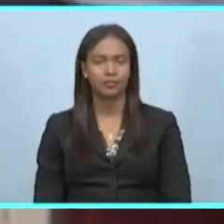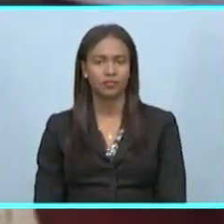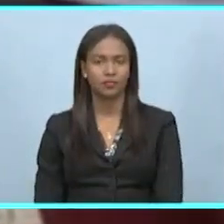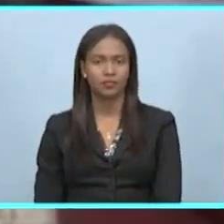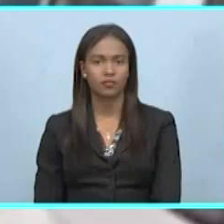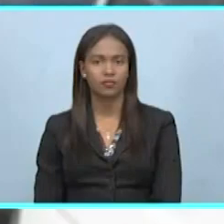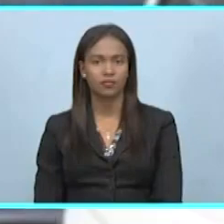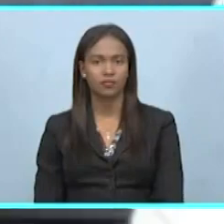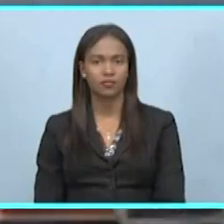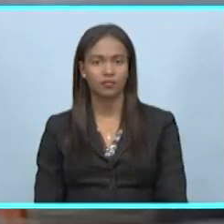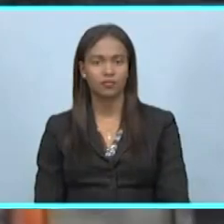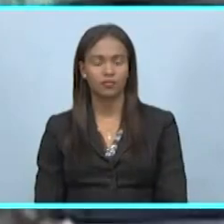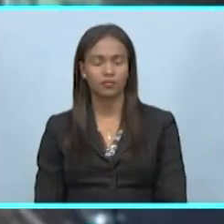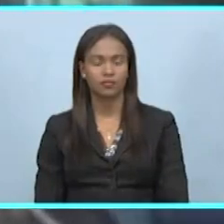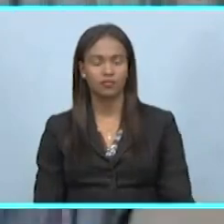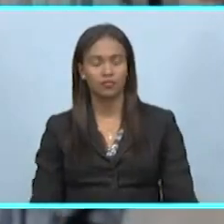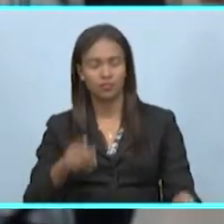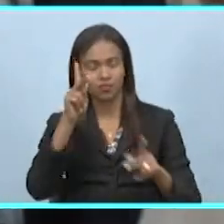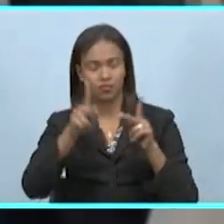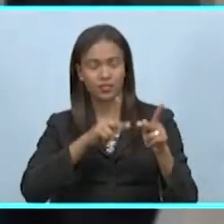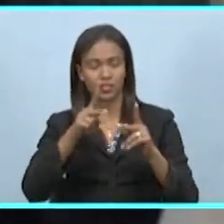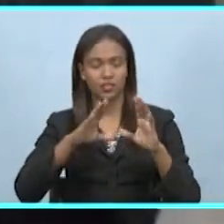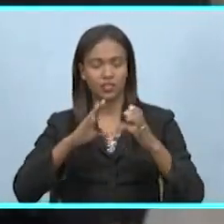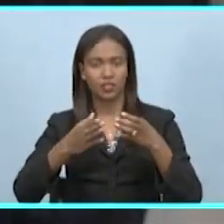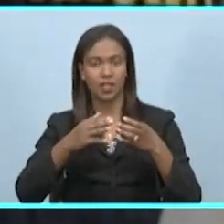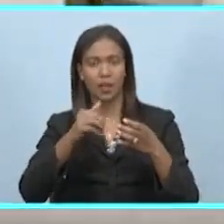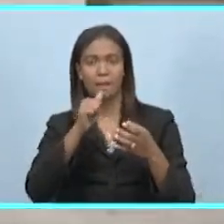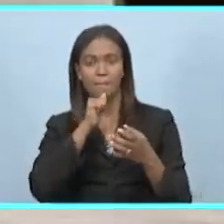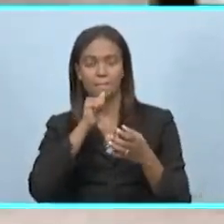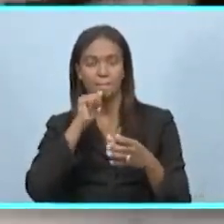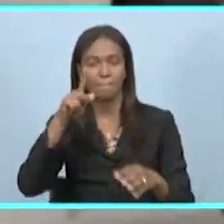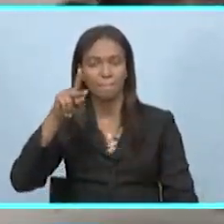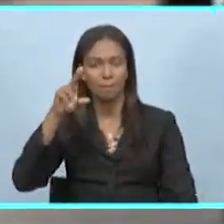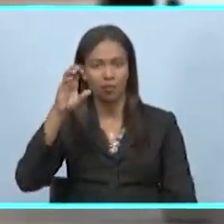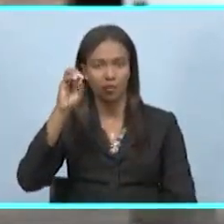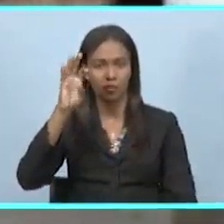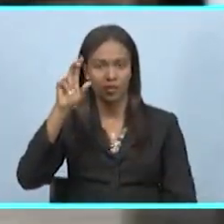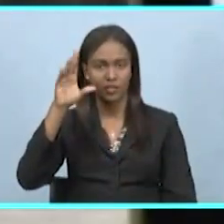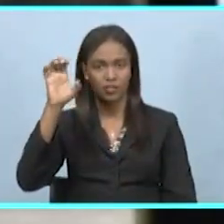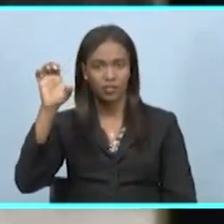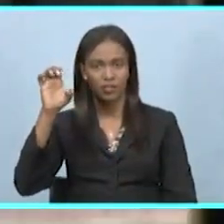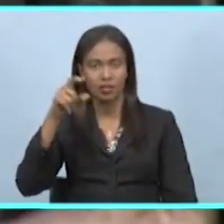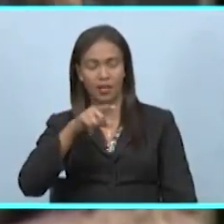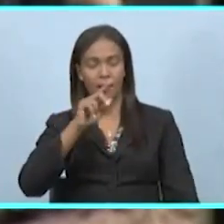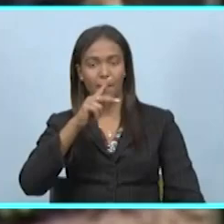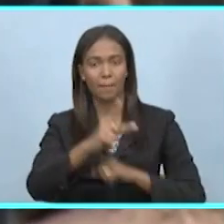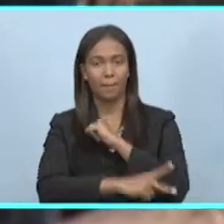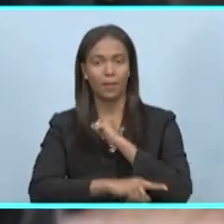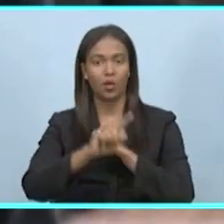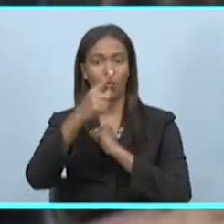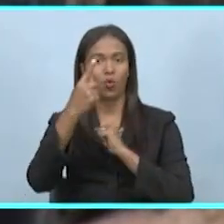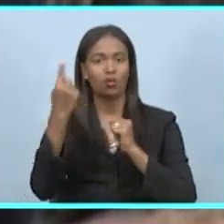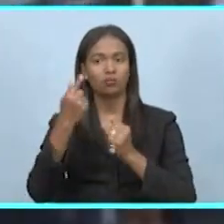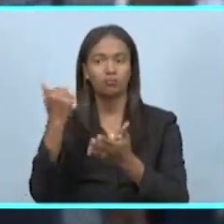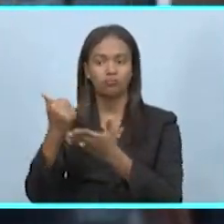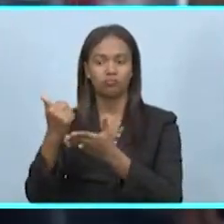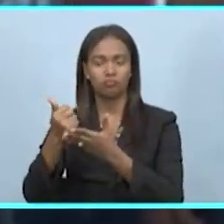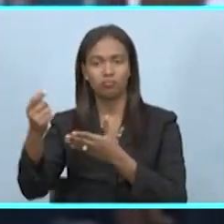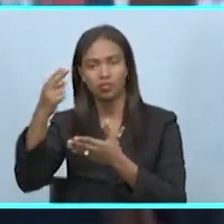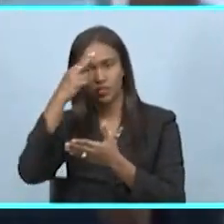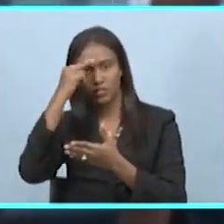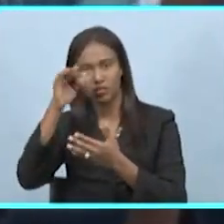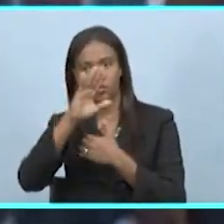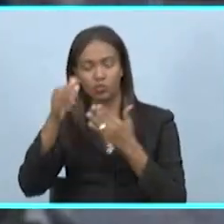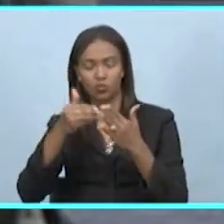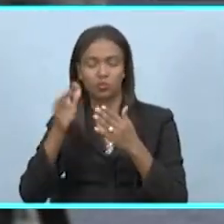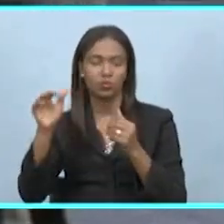los presidentes del Consejo Nacional de la Empresa Privada, Pedro Brache, el país ha sido el único que ha acogido y ayudado al vecino país de Haití en toda